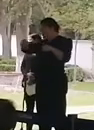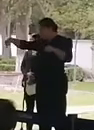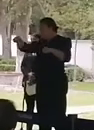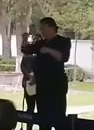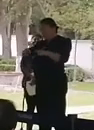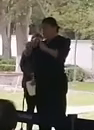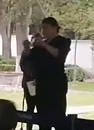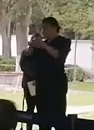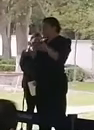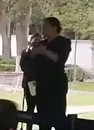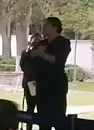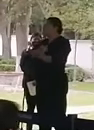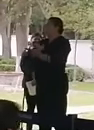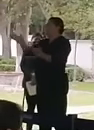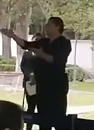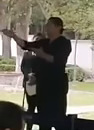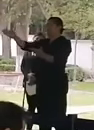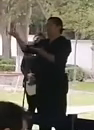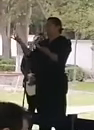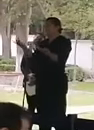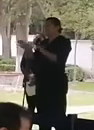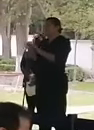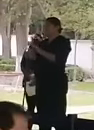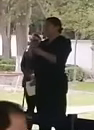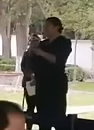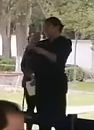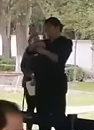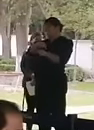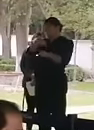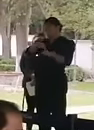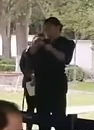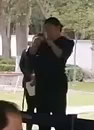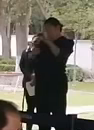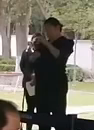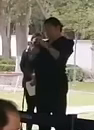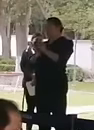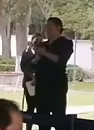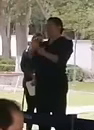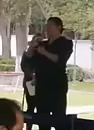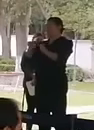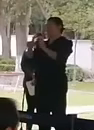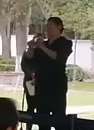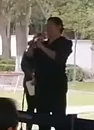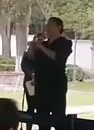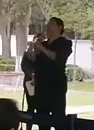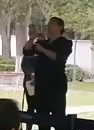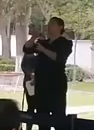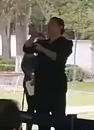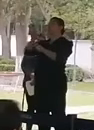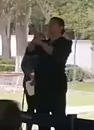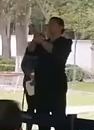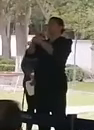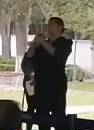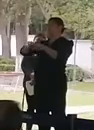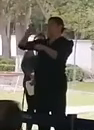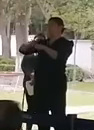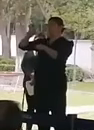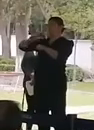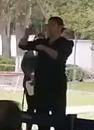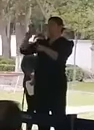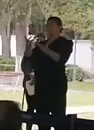vemos aquí en Tlaxcala. Pues lo tenemos que trabajar conjuntos, ¿no? Y en la declaración que se hizo,